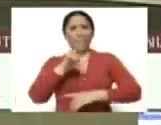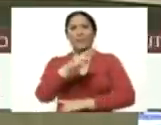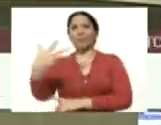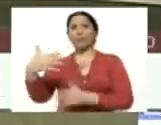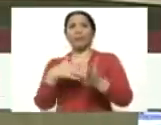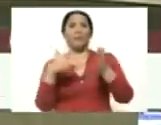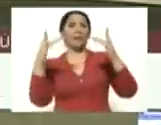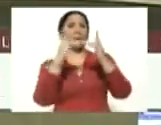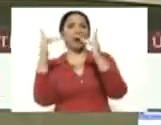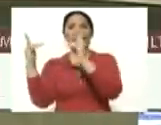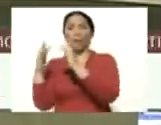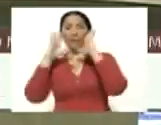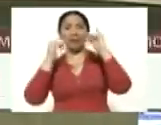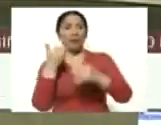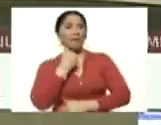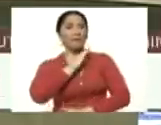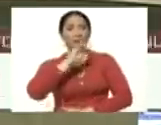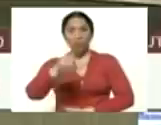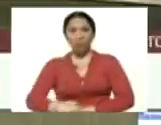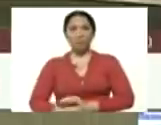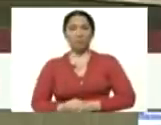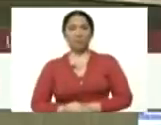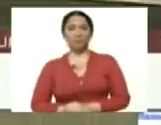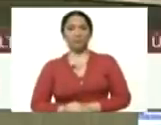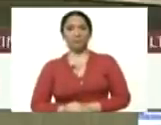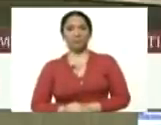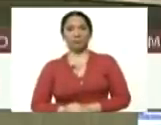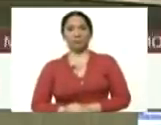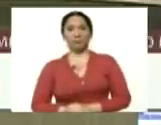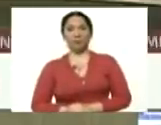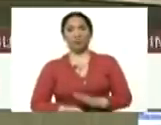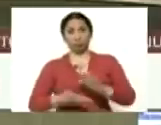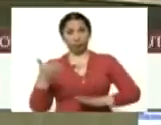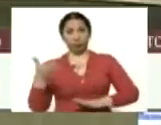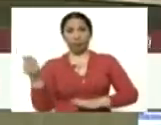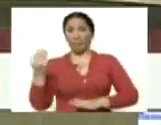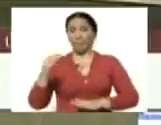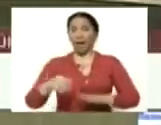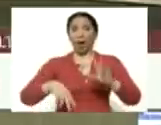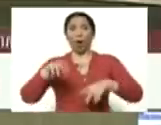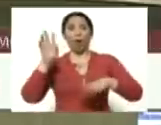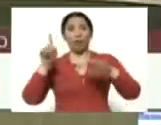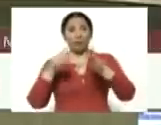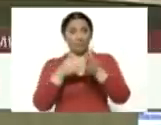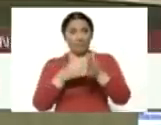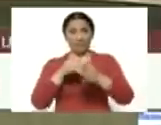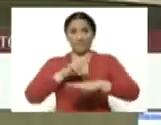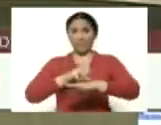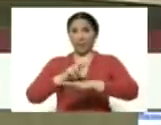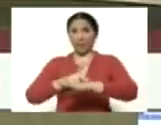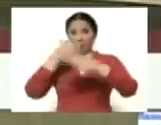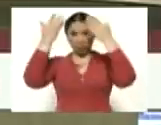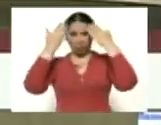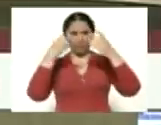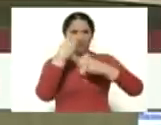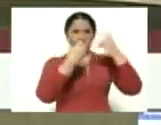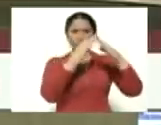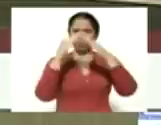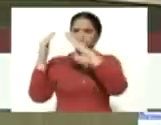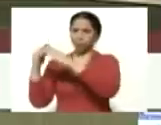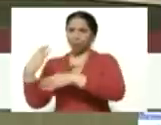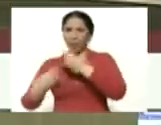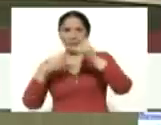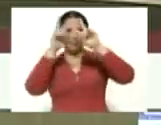camas para atender a los enfermos, la salida de más de 11.000 médicos, enfermeras y personal sanitario a visitar casa por casa para